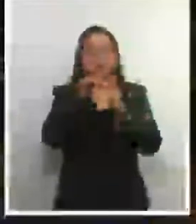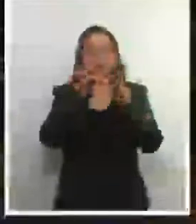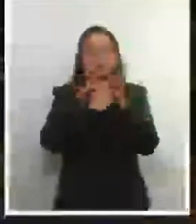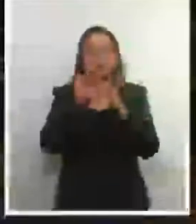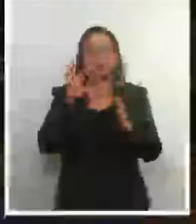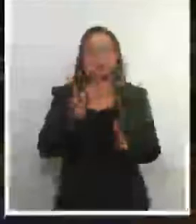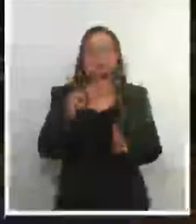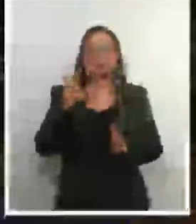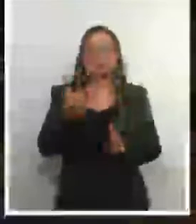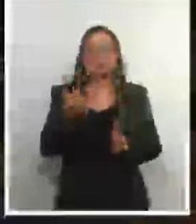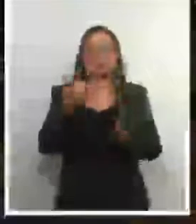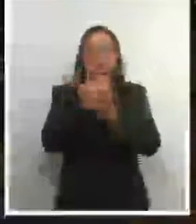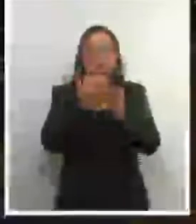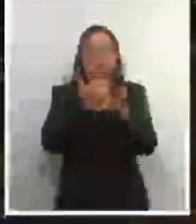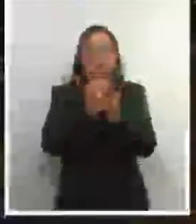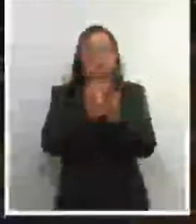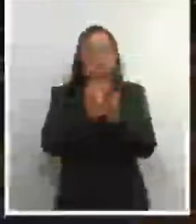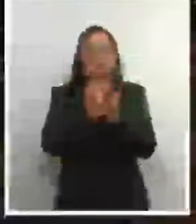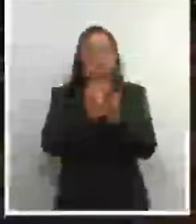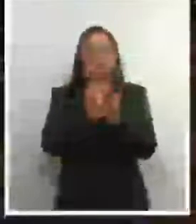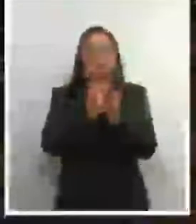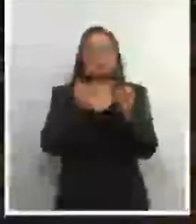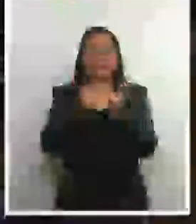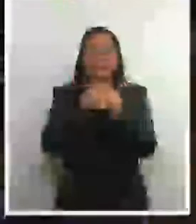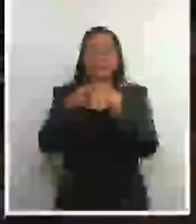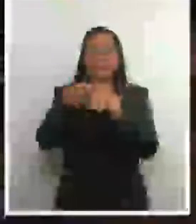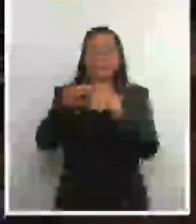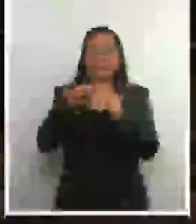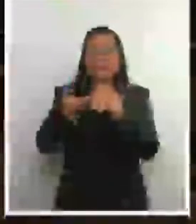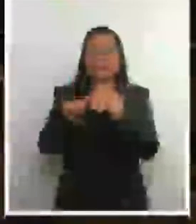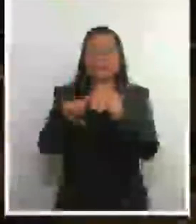artículo 47 con las reservas.